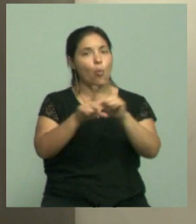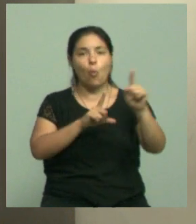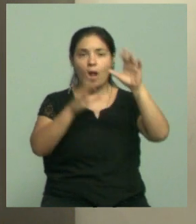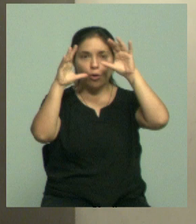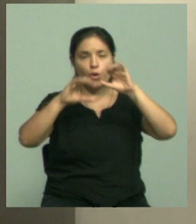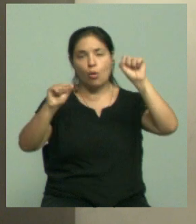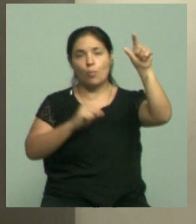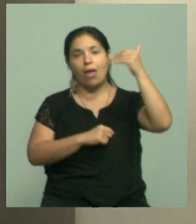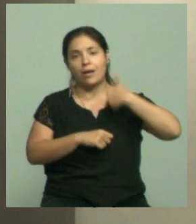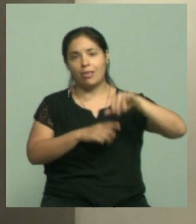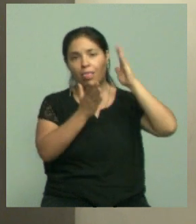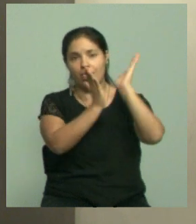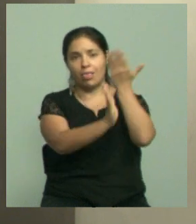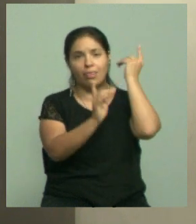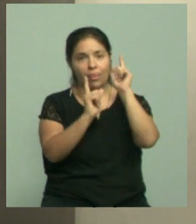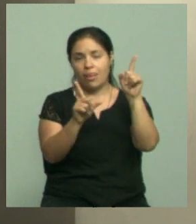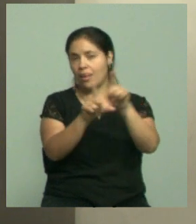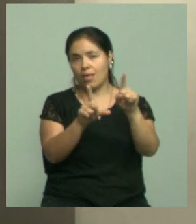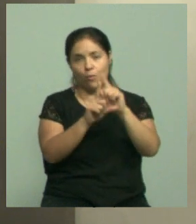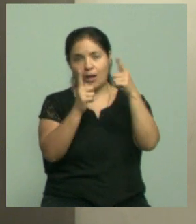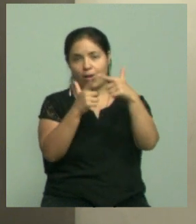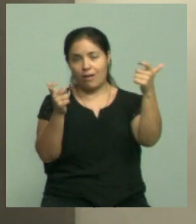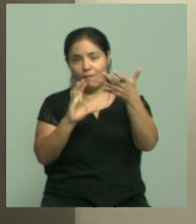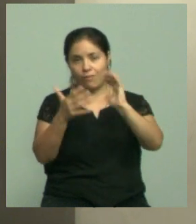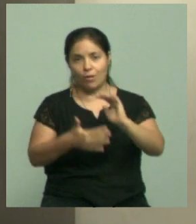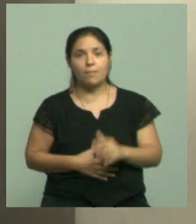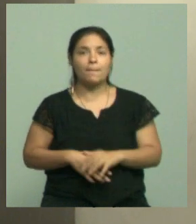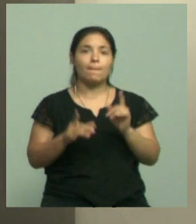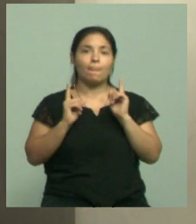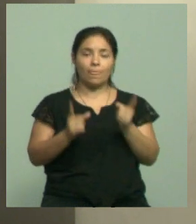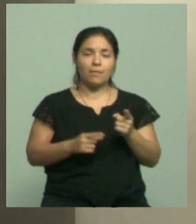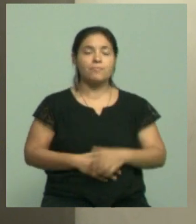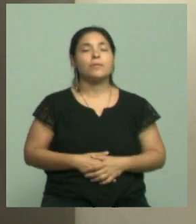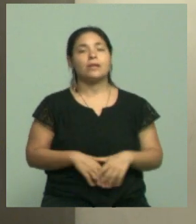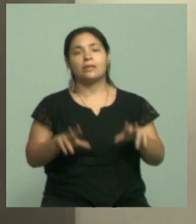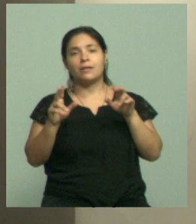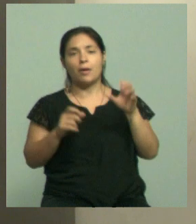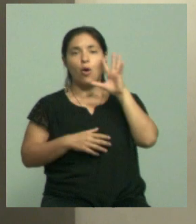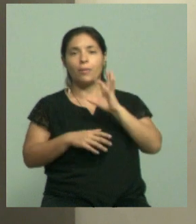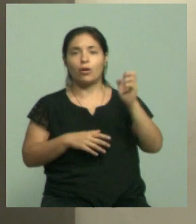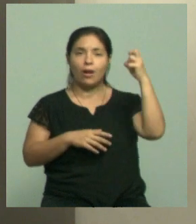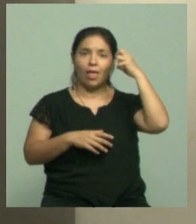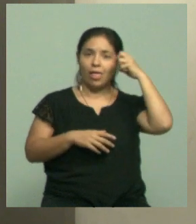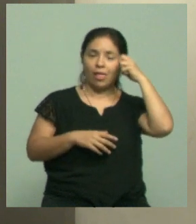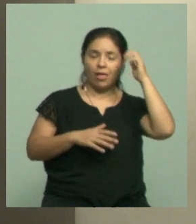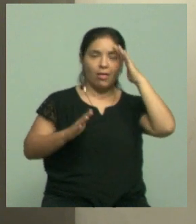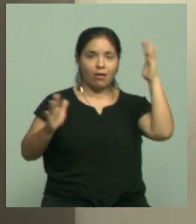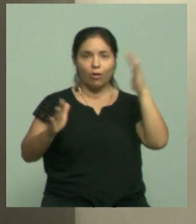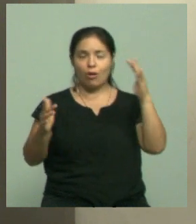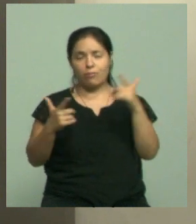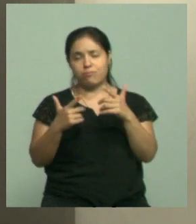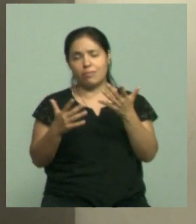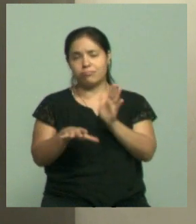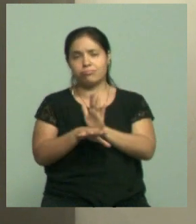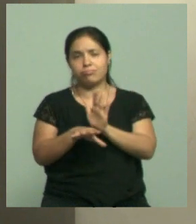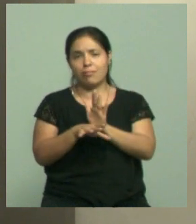los posicionamientos de nuestro presidente, que son posiciones radicales, posiciones disruptivas, e incluso